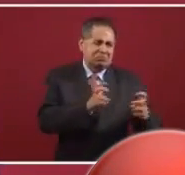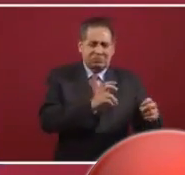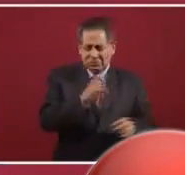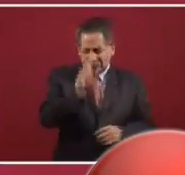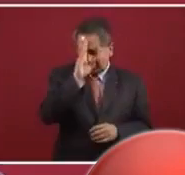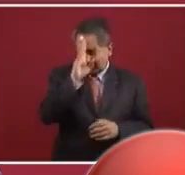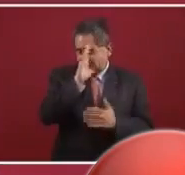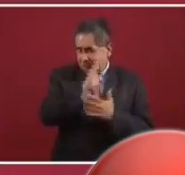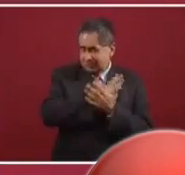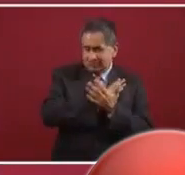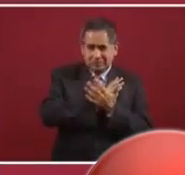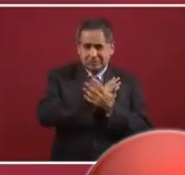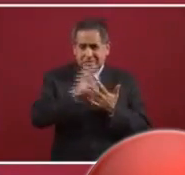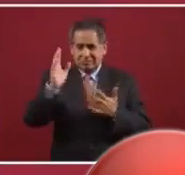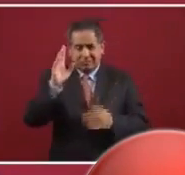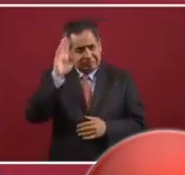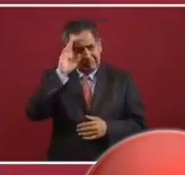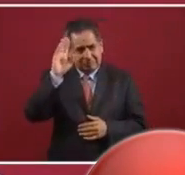desmedida.